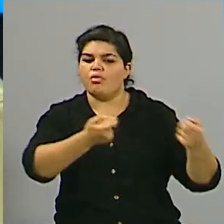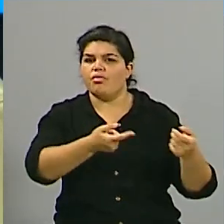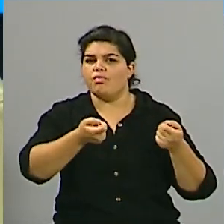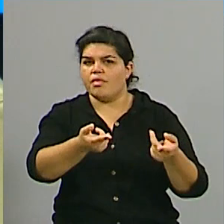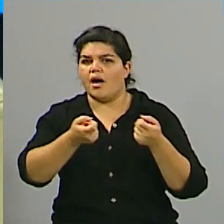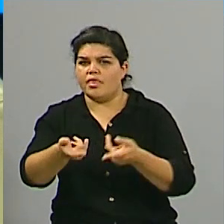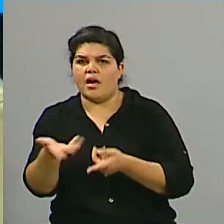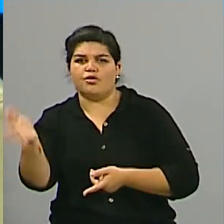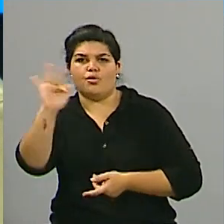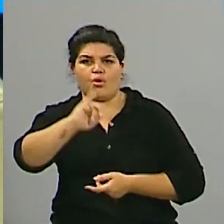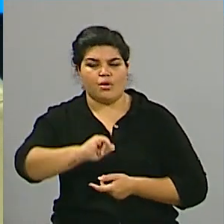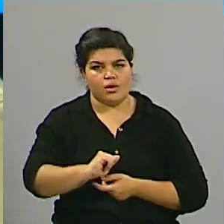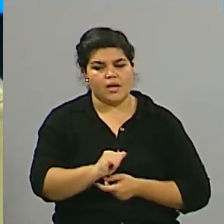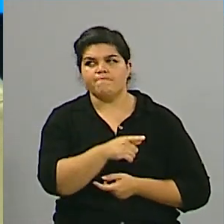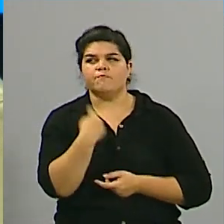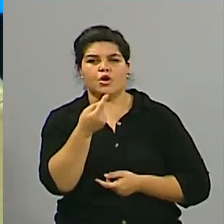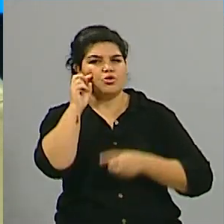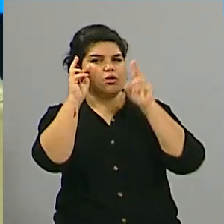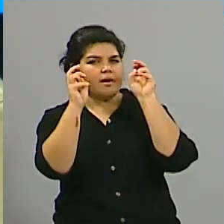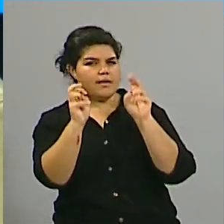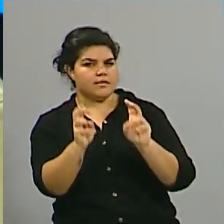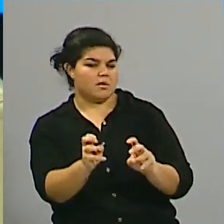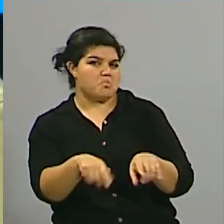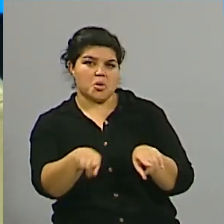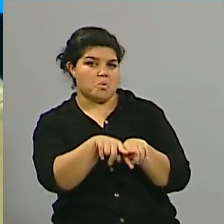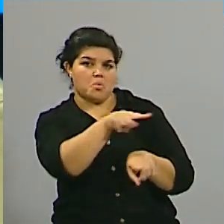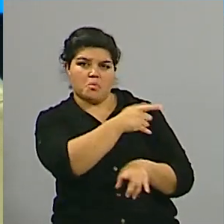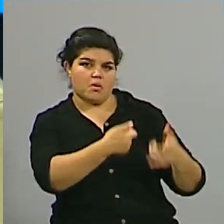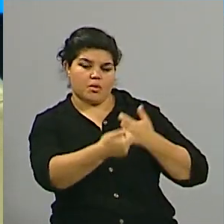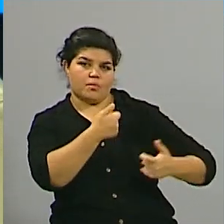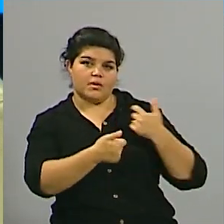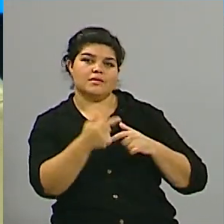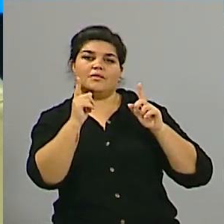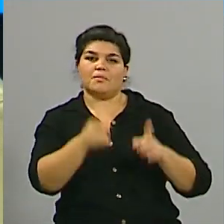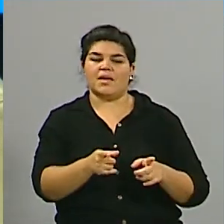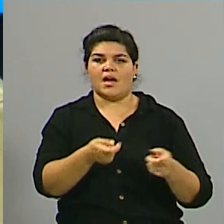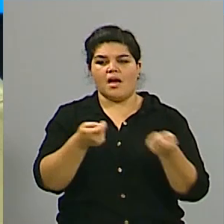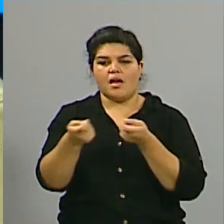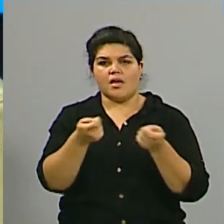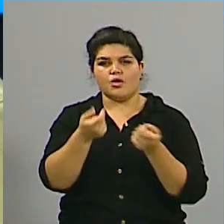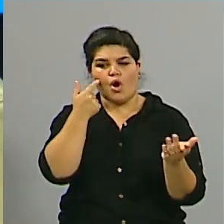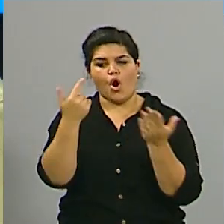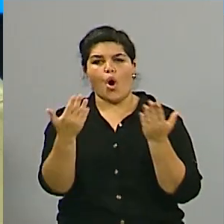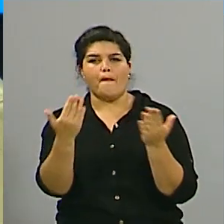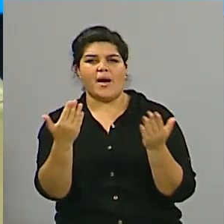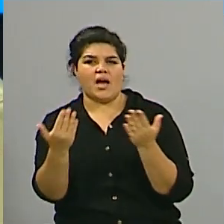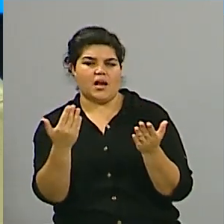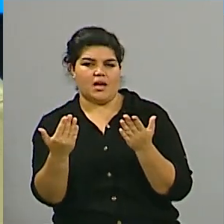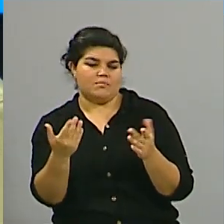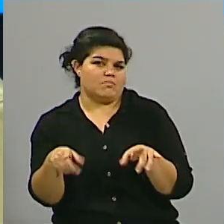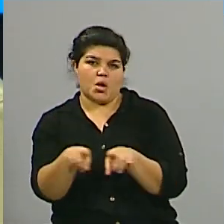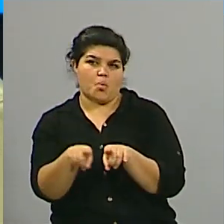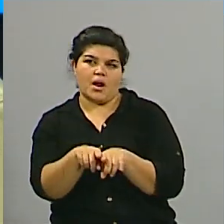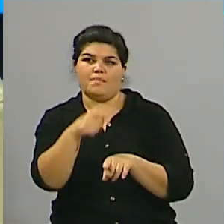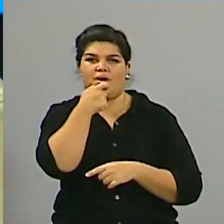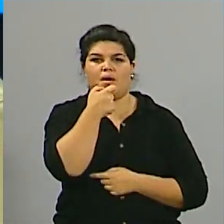diario. Yo creo que si nosotros hacemos una evaluación, como bien decías vos, y comparamos gestiones, ¿no? Yo pienso lo mismo con las gestiones provinciales, ¿no? Si